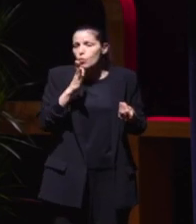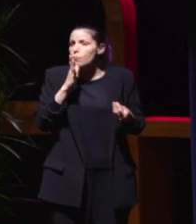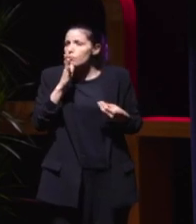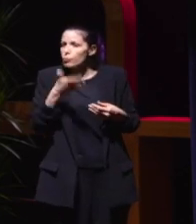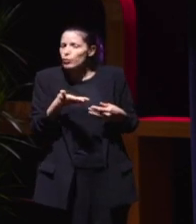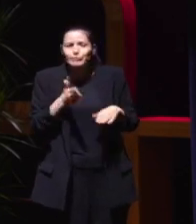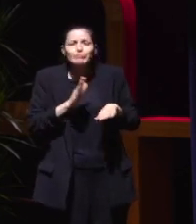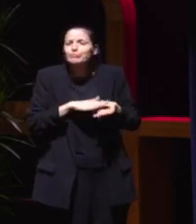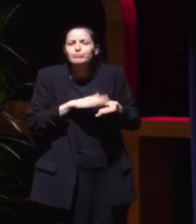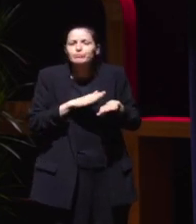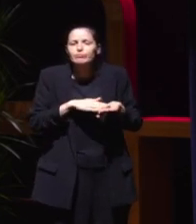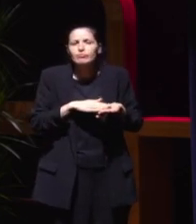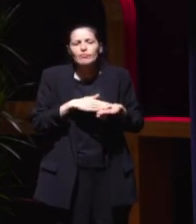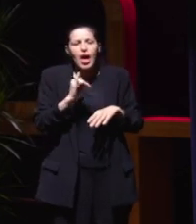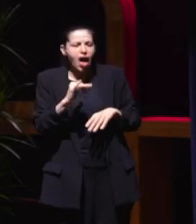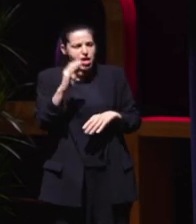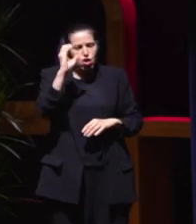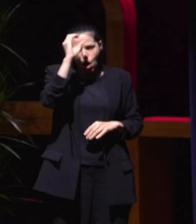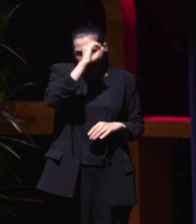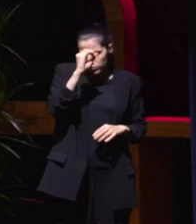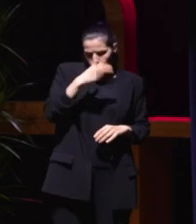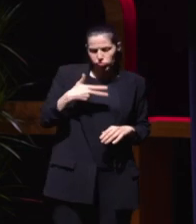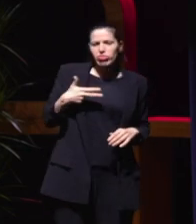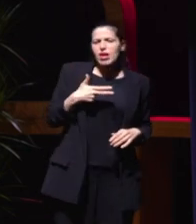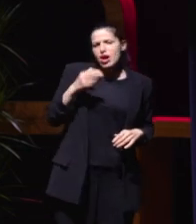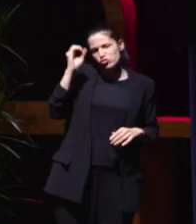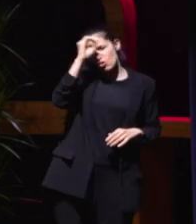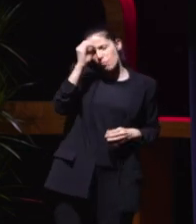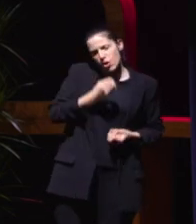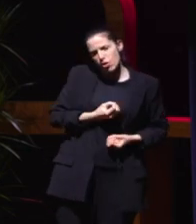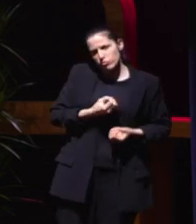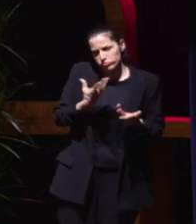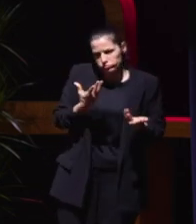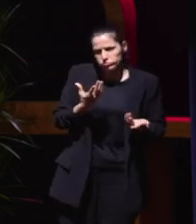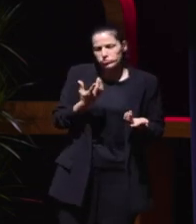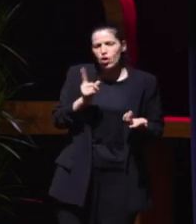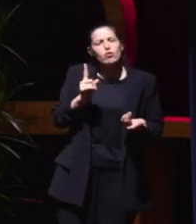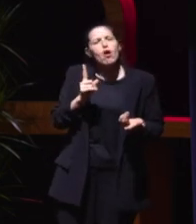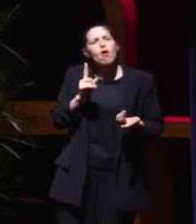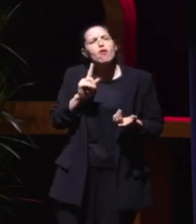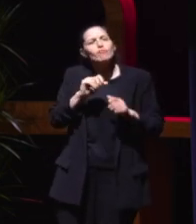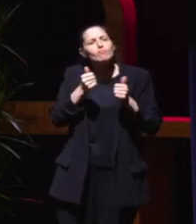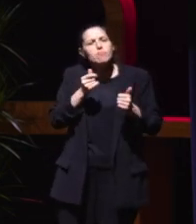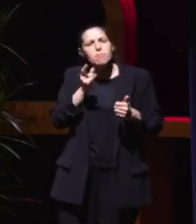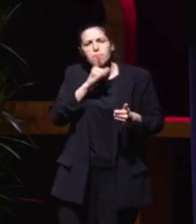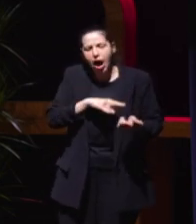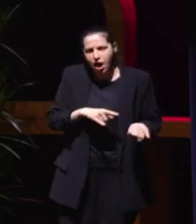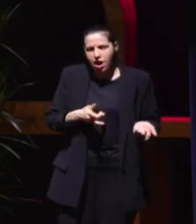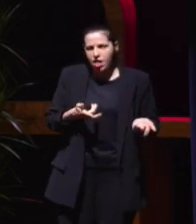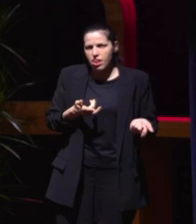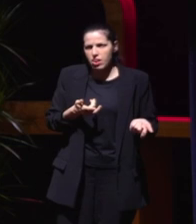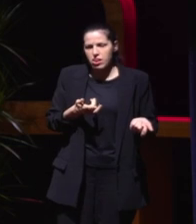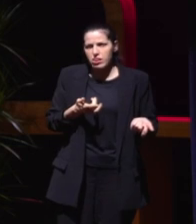la opinión darte el derecho a opinar y no de mala leche sino un poco porque